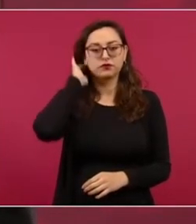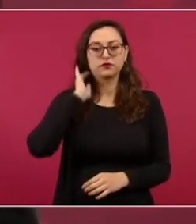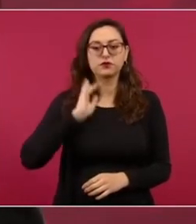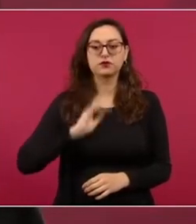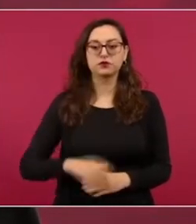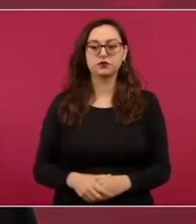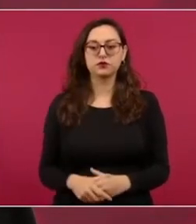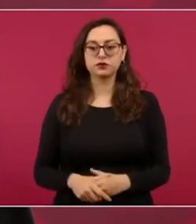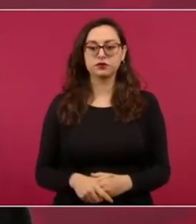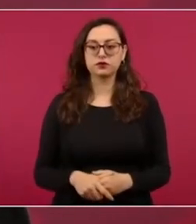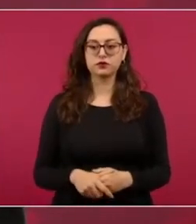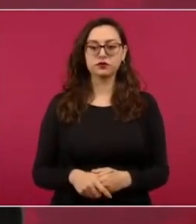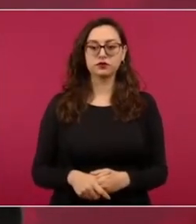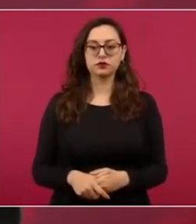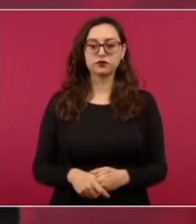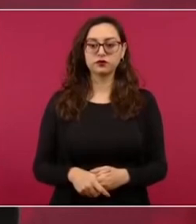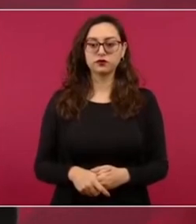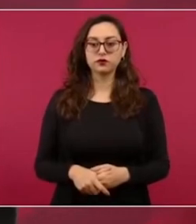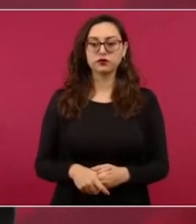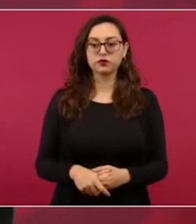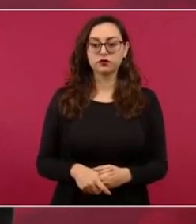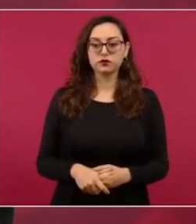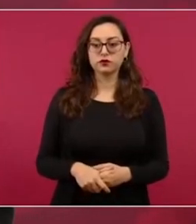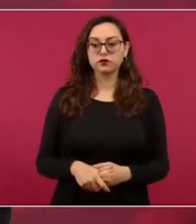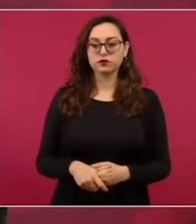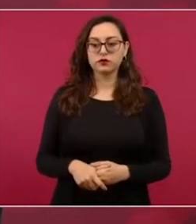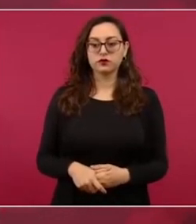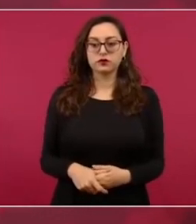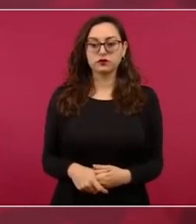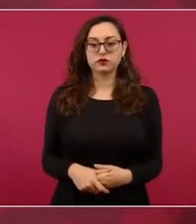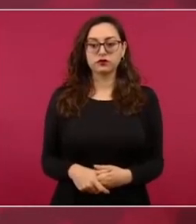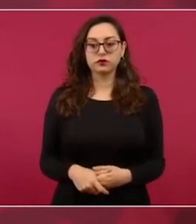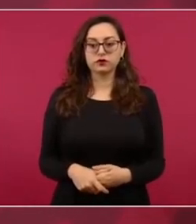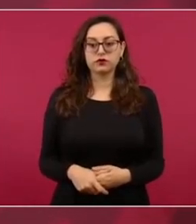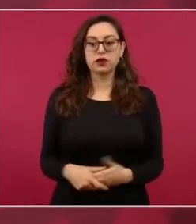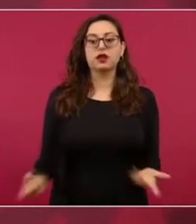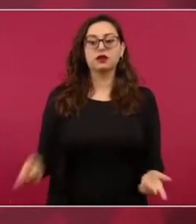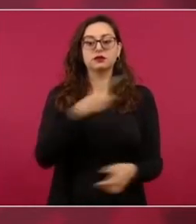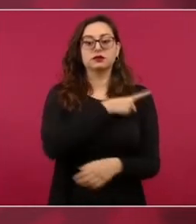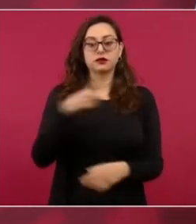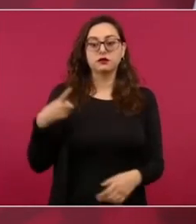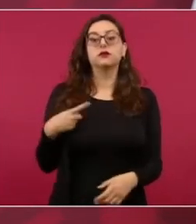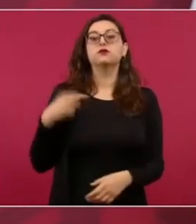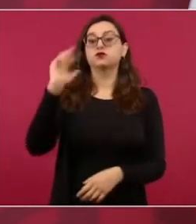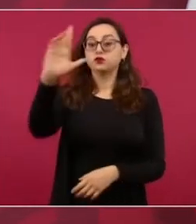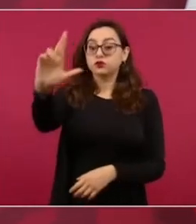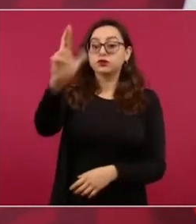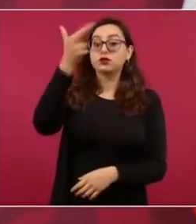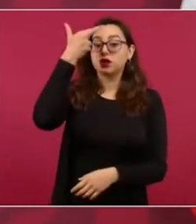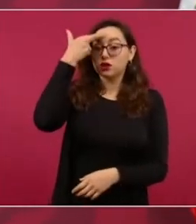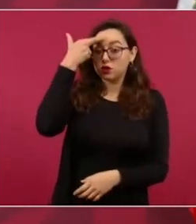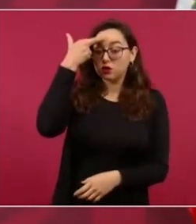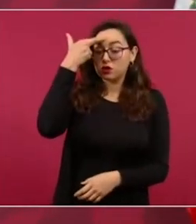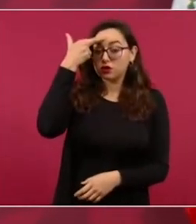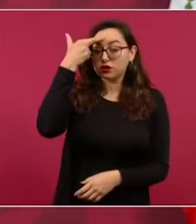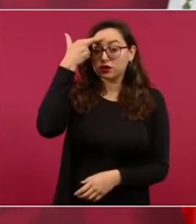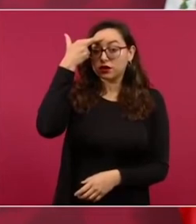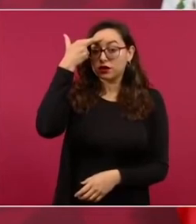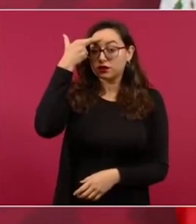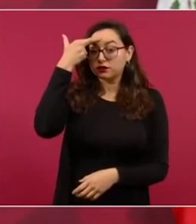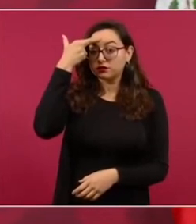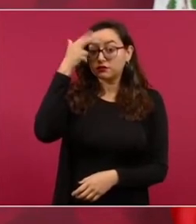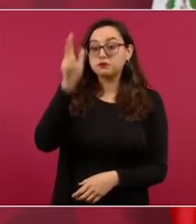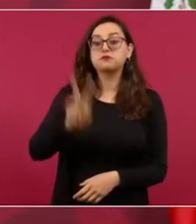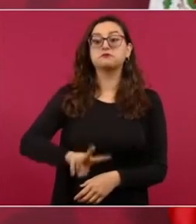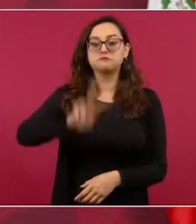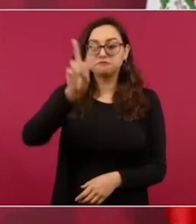Y no olvidemos, que no se olvide y que se oiga